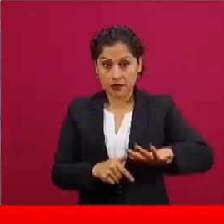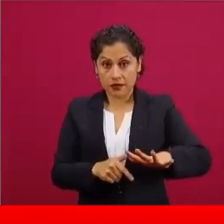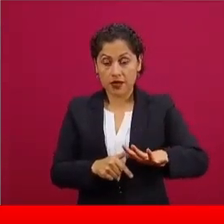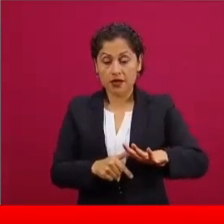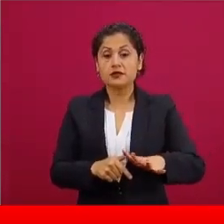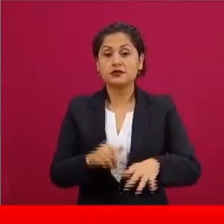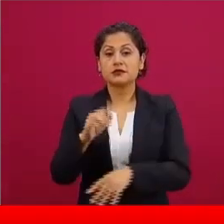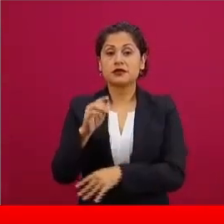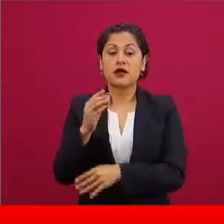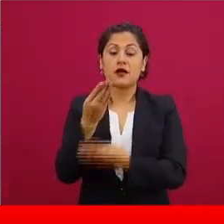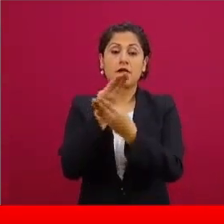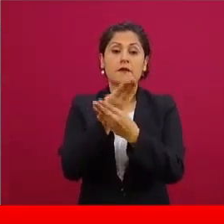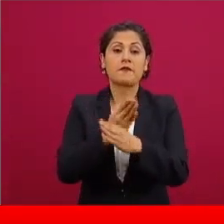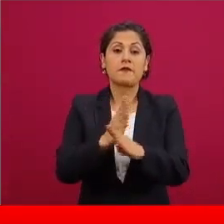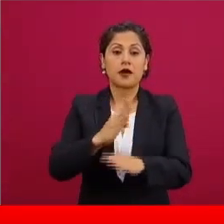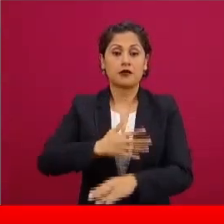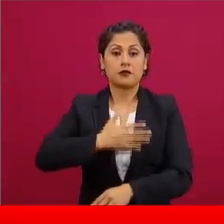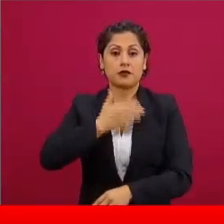bienestar